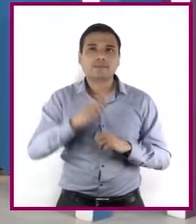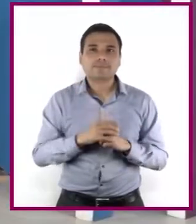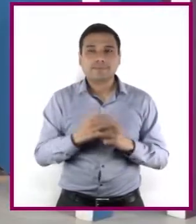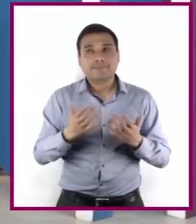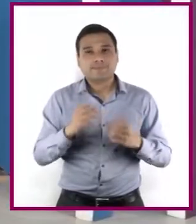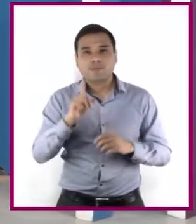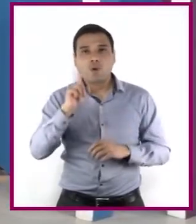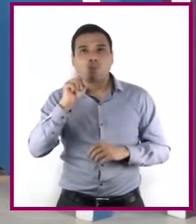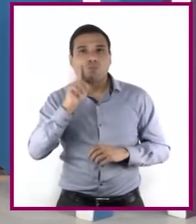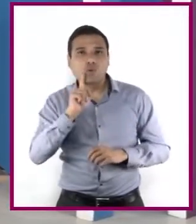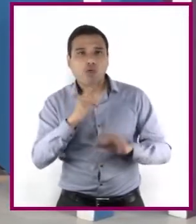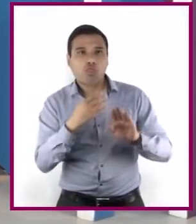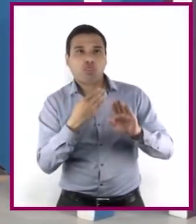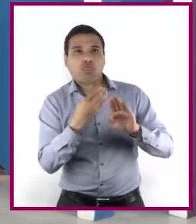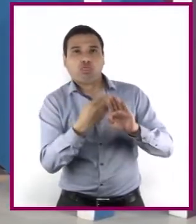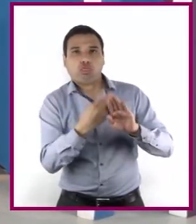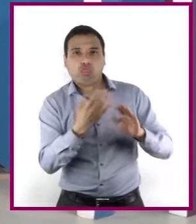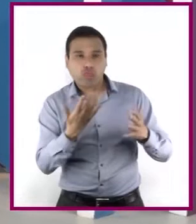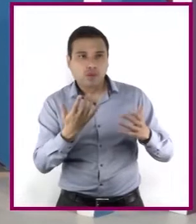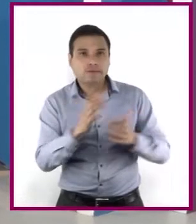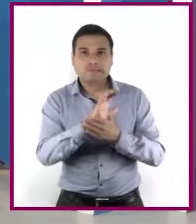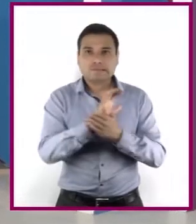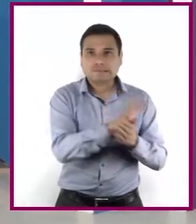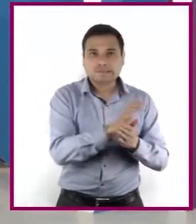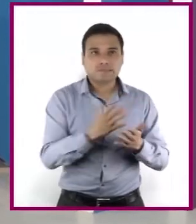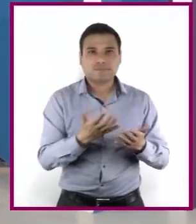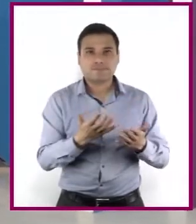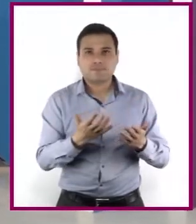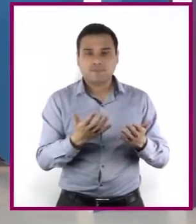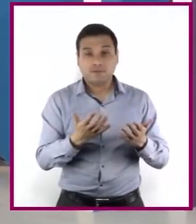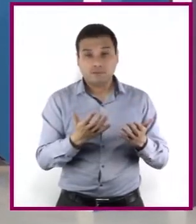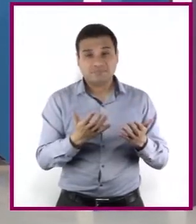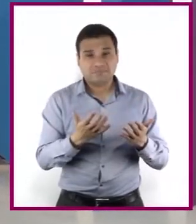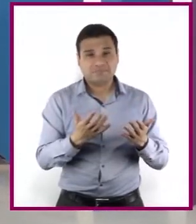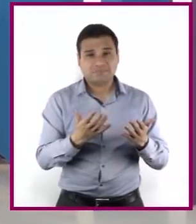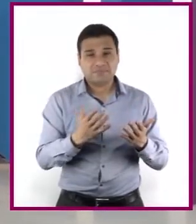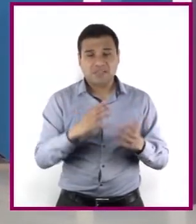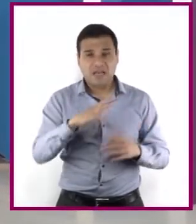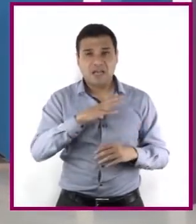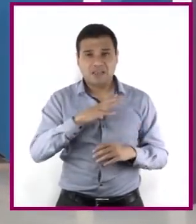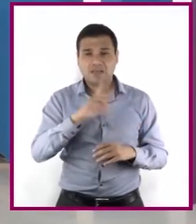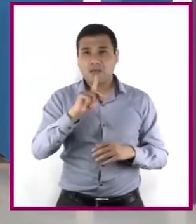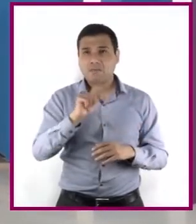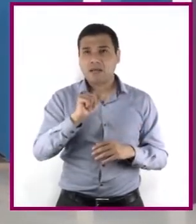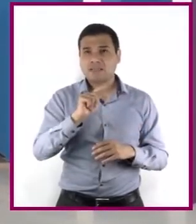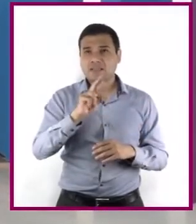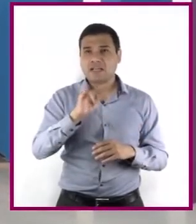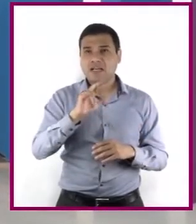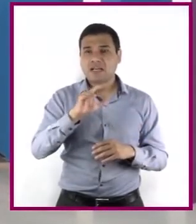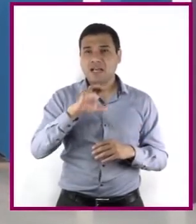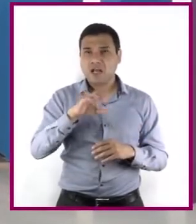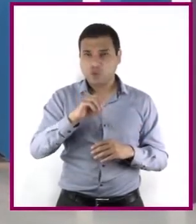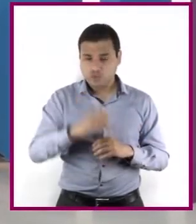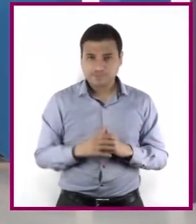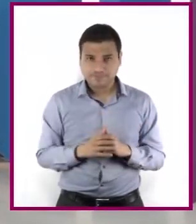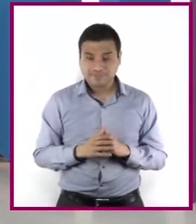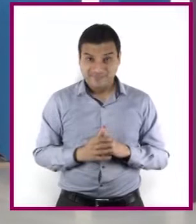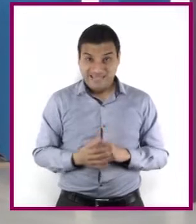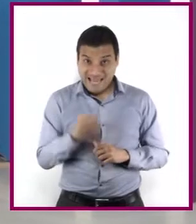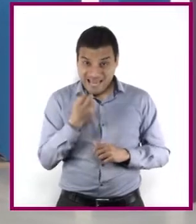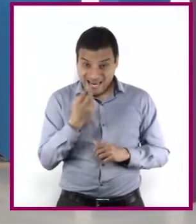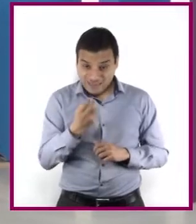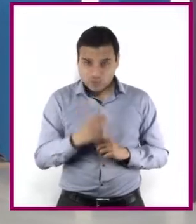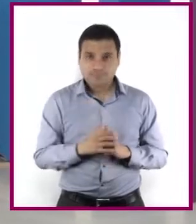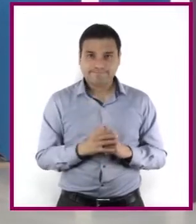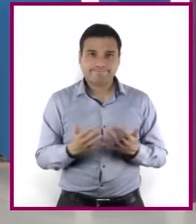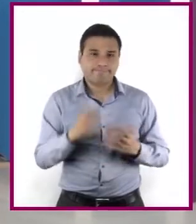sexismo, androcentrismo, machismo y el patriarcado. Y, como ya dije, estos factores repercuten en la